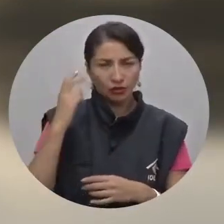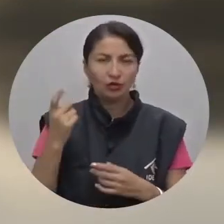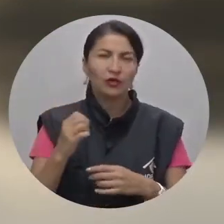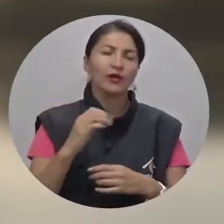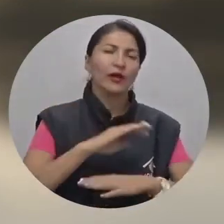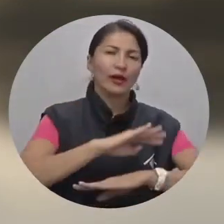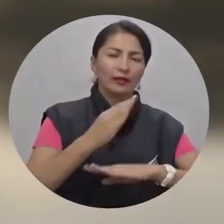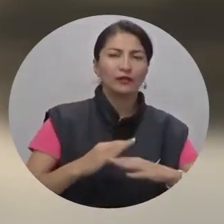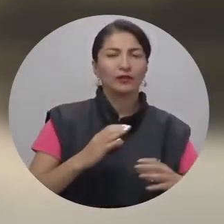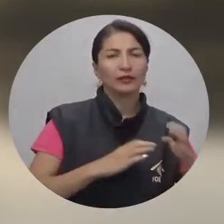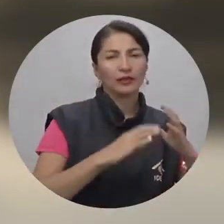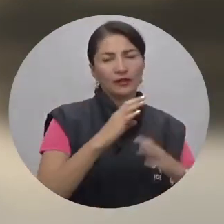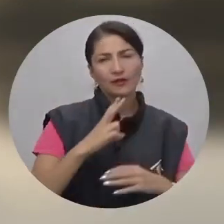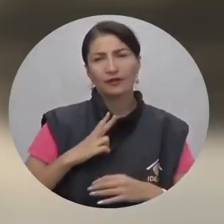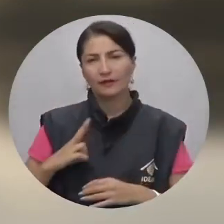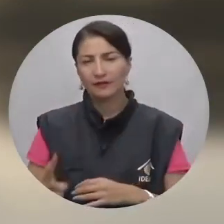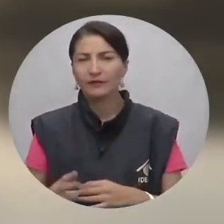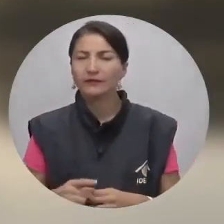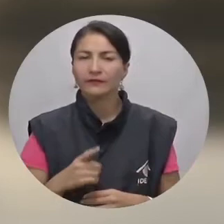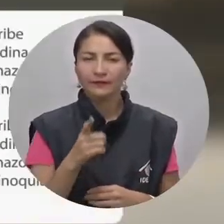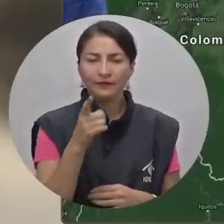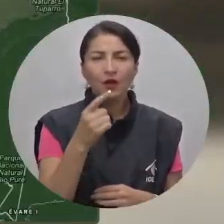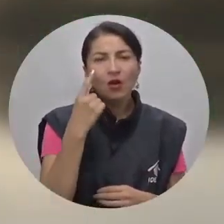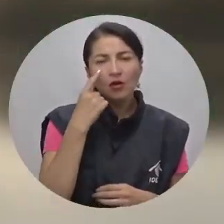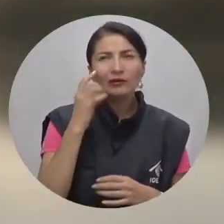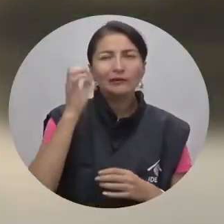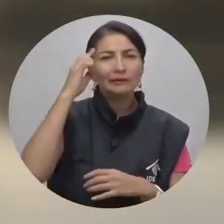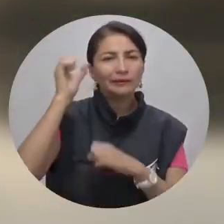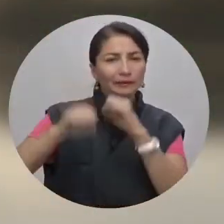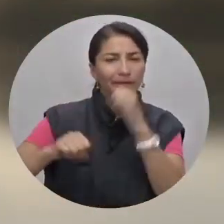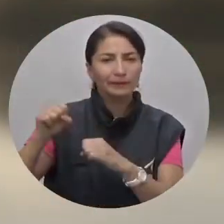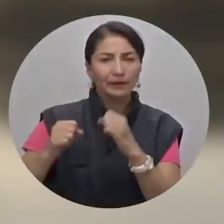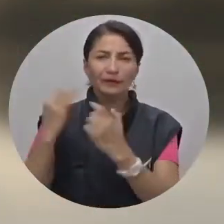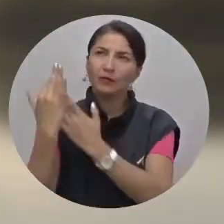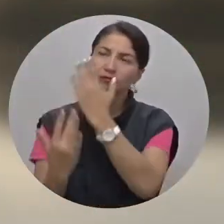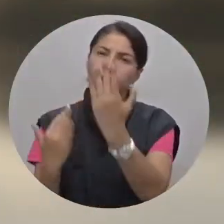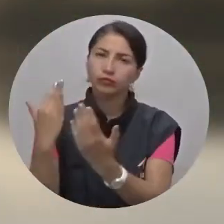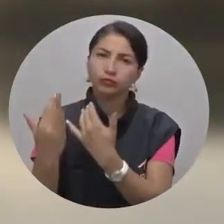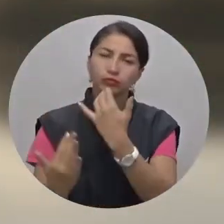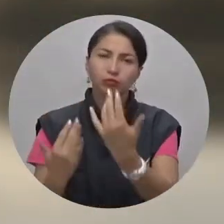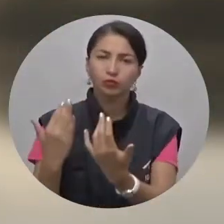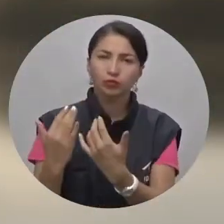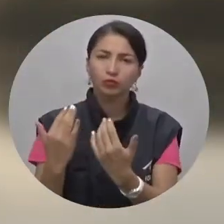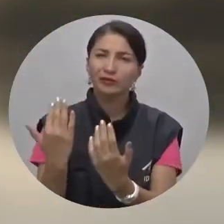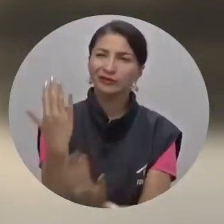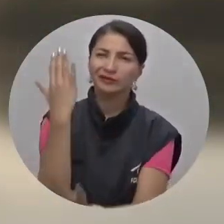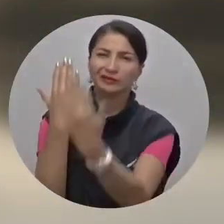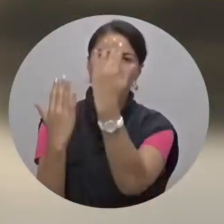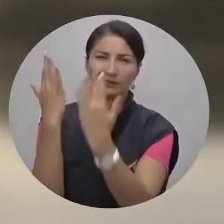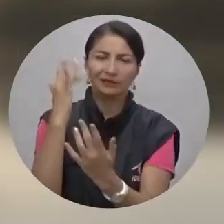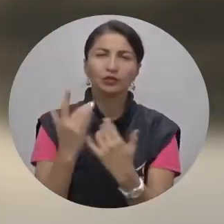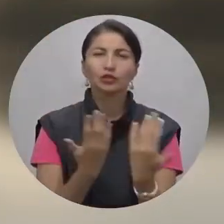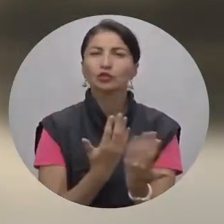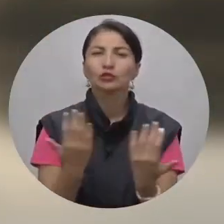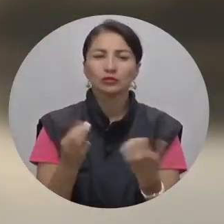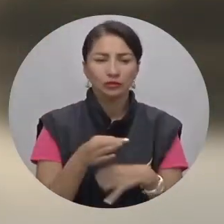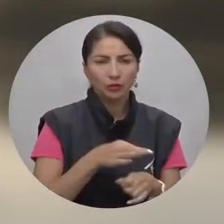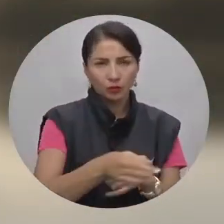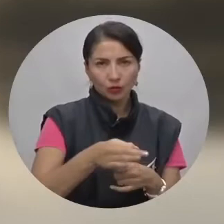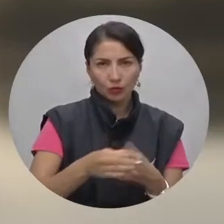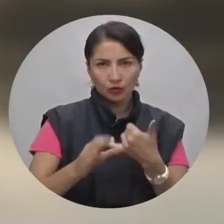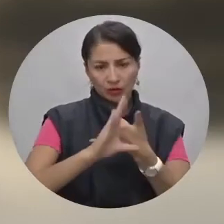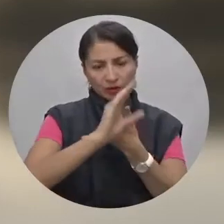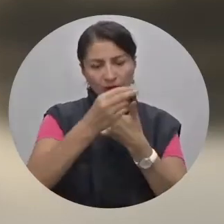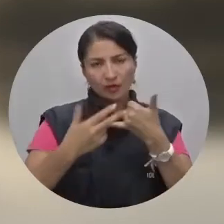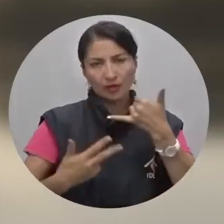Valle del Cauca, por probabilidad alta de incendios en la cobertura vegetal en varios municipios de las regiones Caribe, Andina, Amazonía